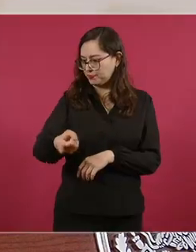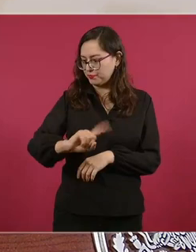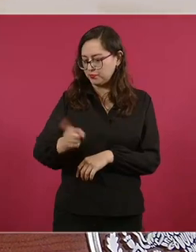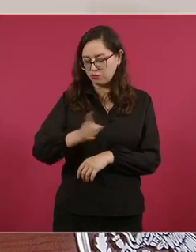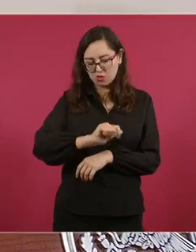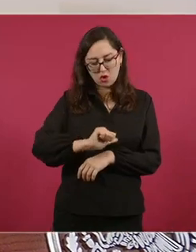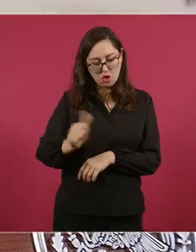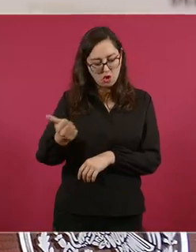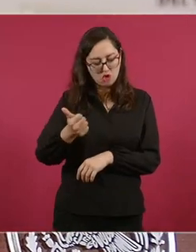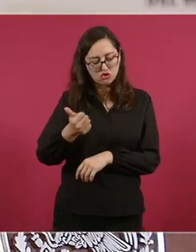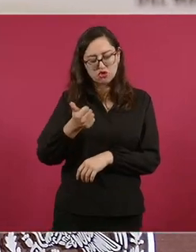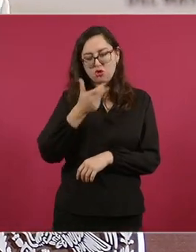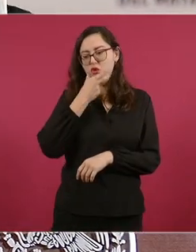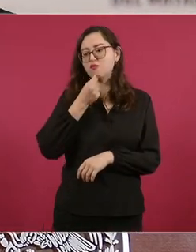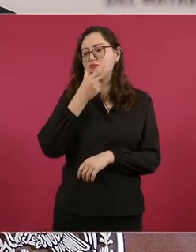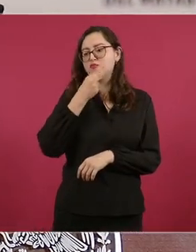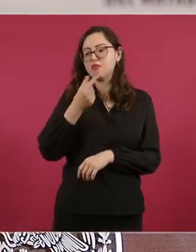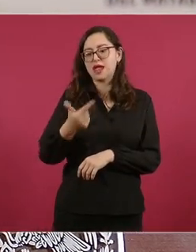de Otto Granados,